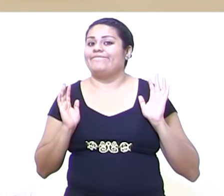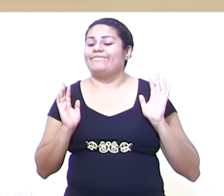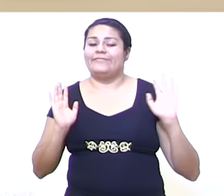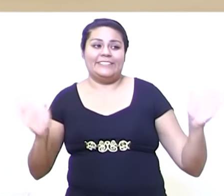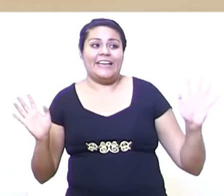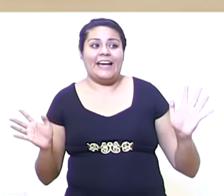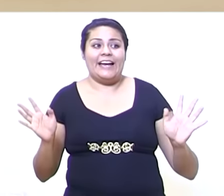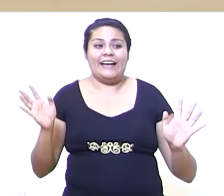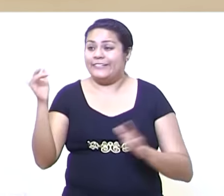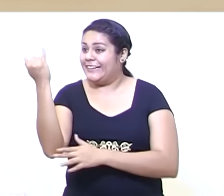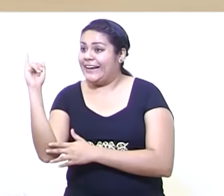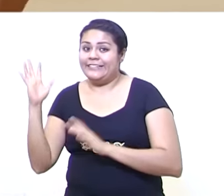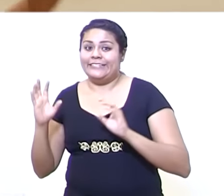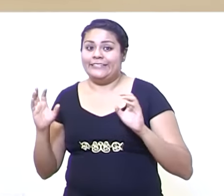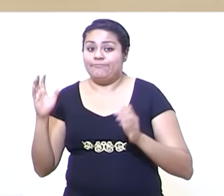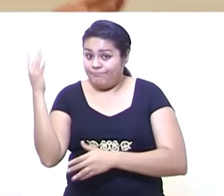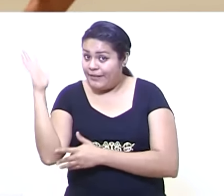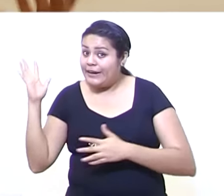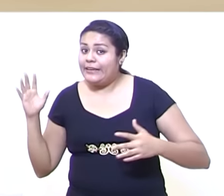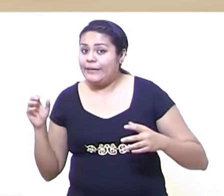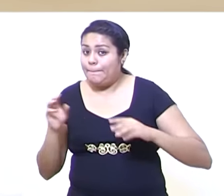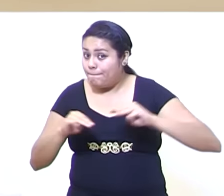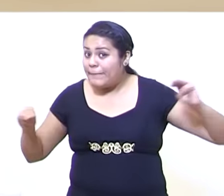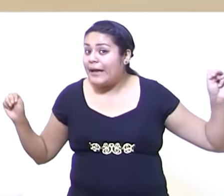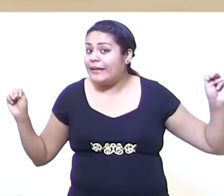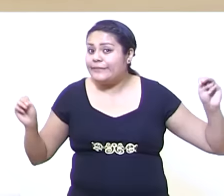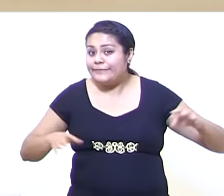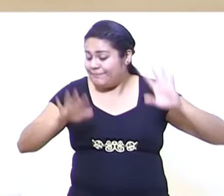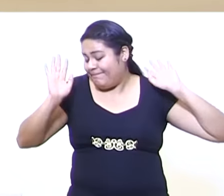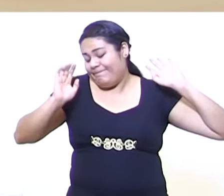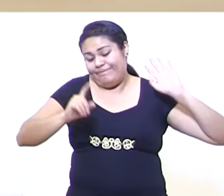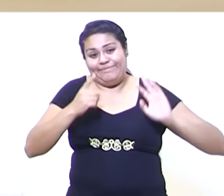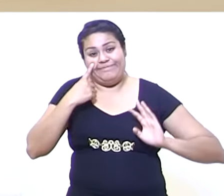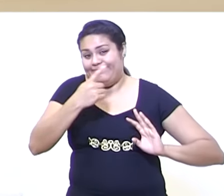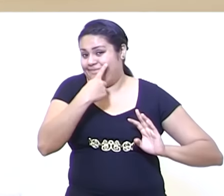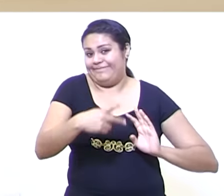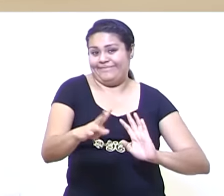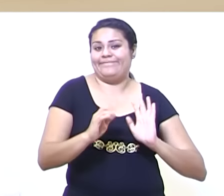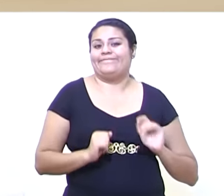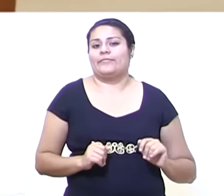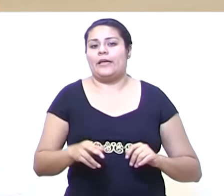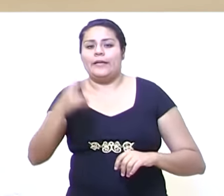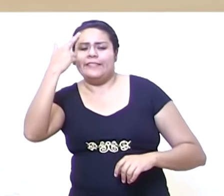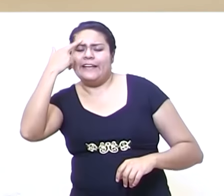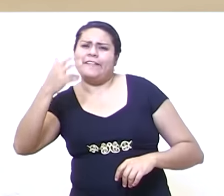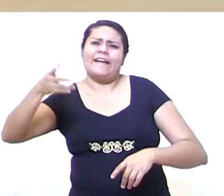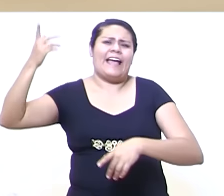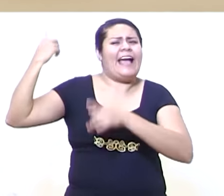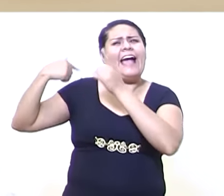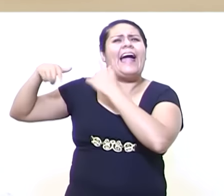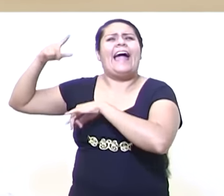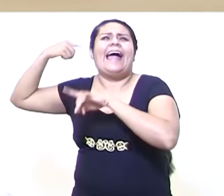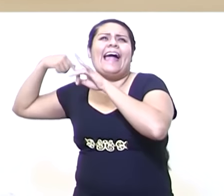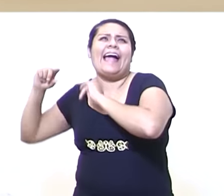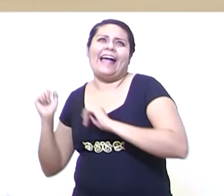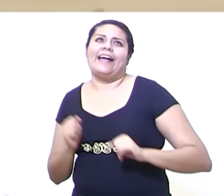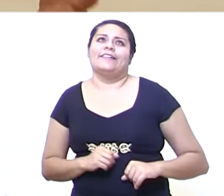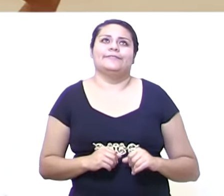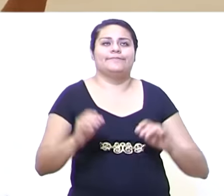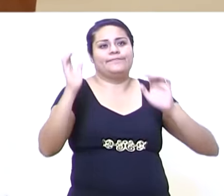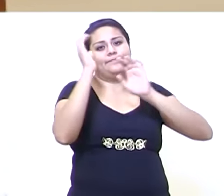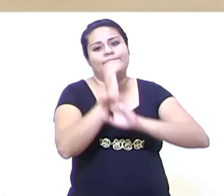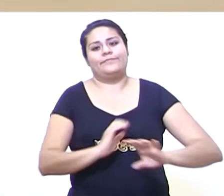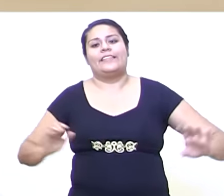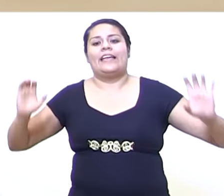¡Perfecto! Vamos a recordar las sesiones anteriores. ¿Verdad que nos hemos divertido mucho? Contando cuentos,